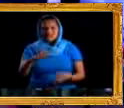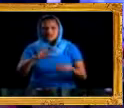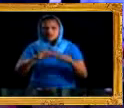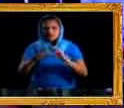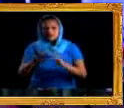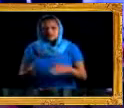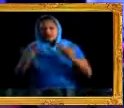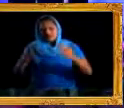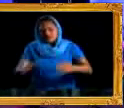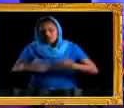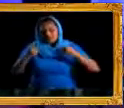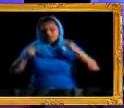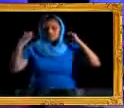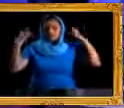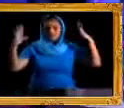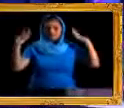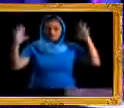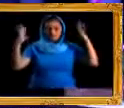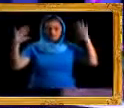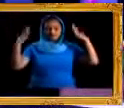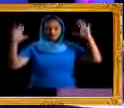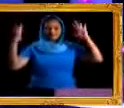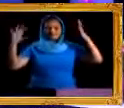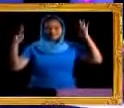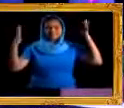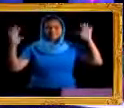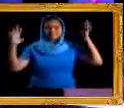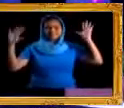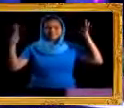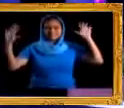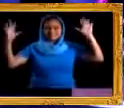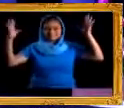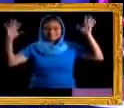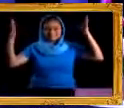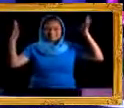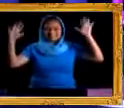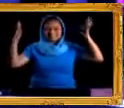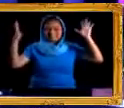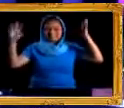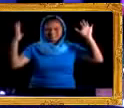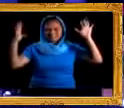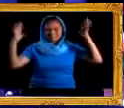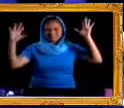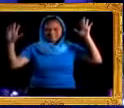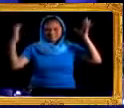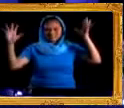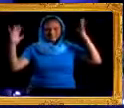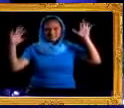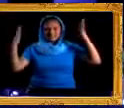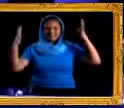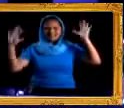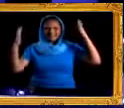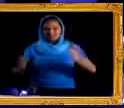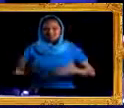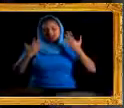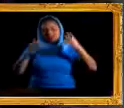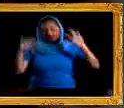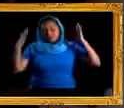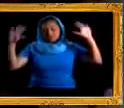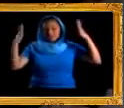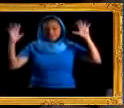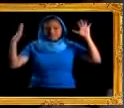aplauso al Rey de Reyes y Señor de Señores. Fuerte el aplauso al Rey de Reyes.